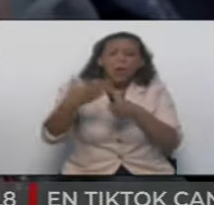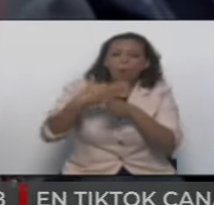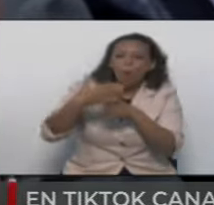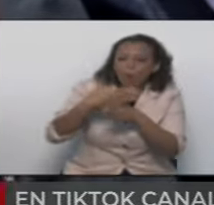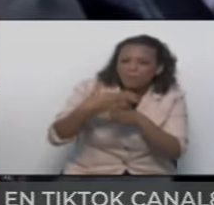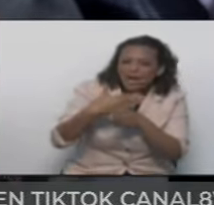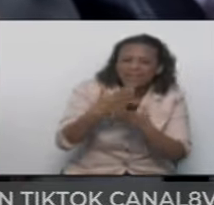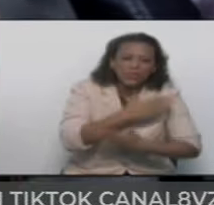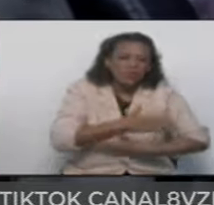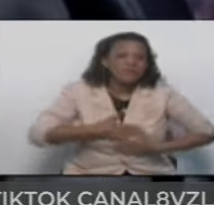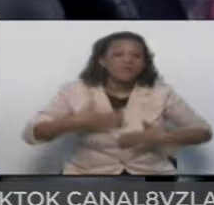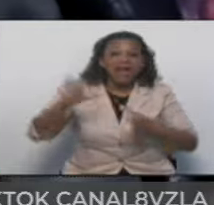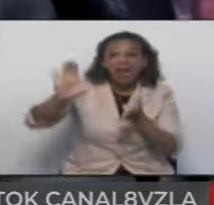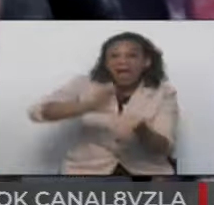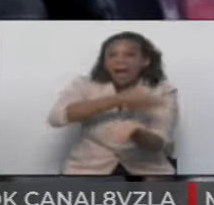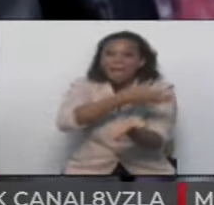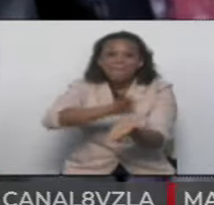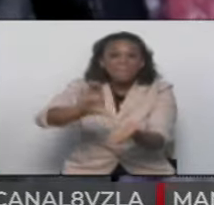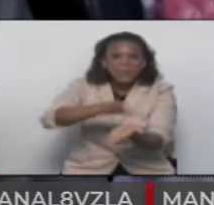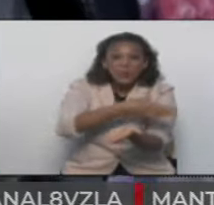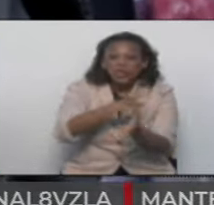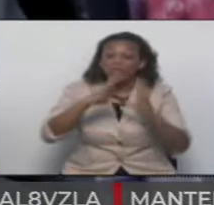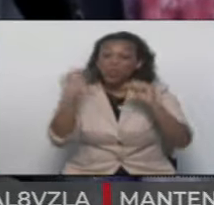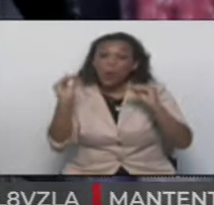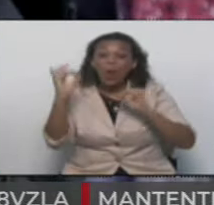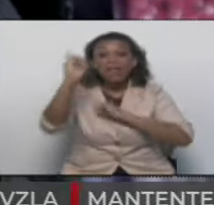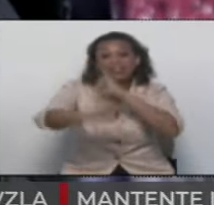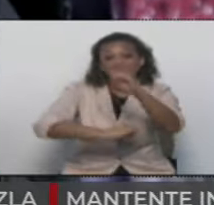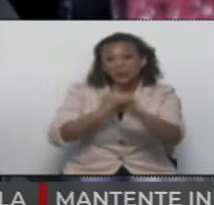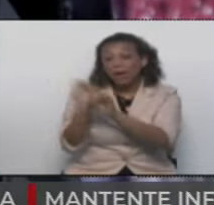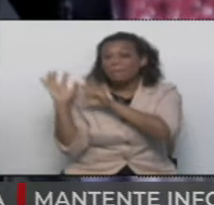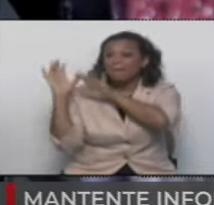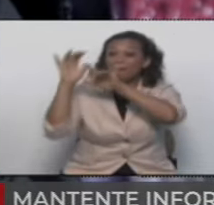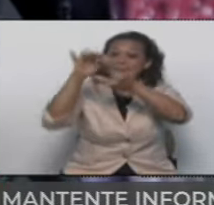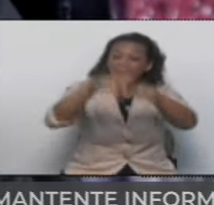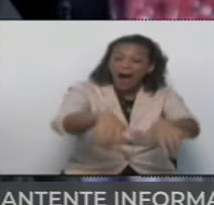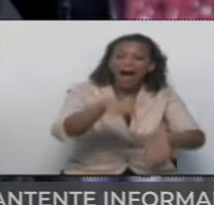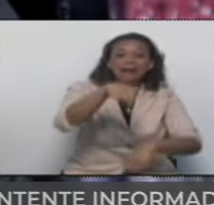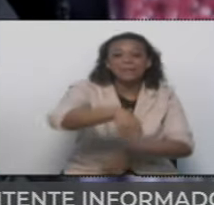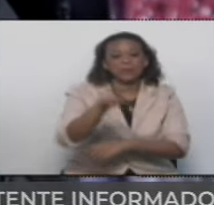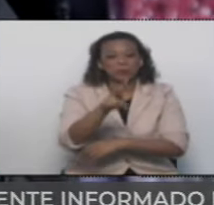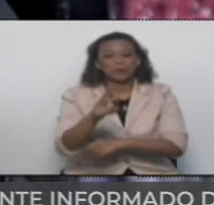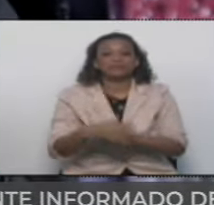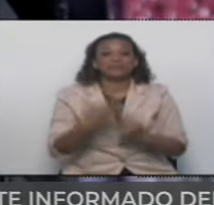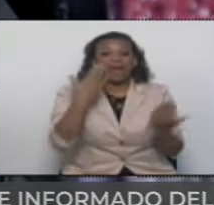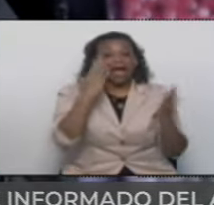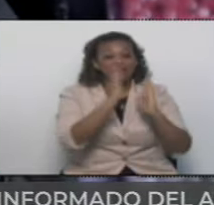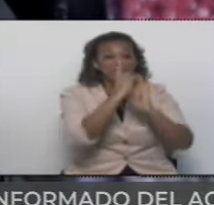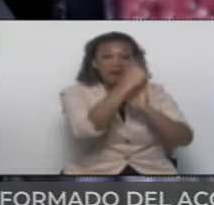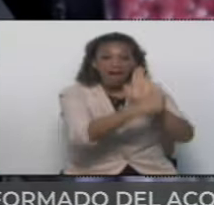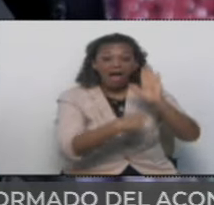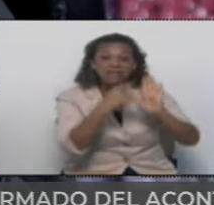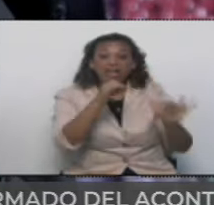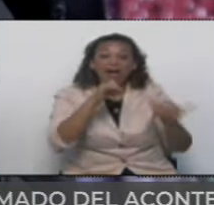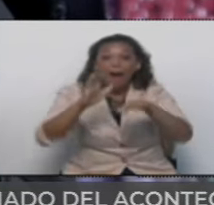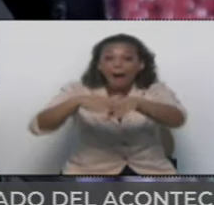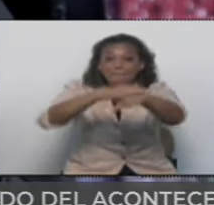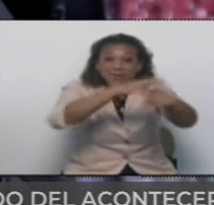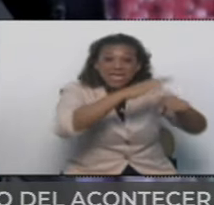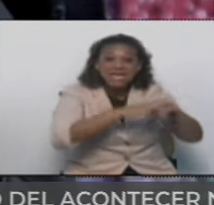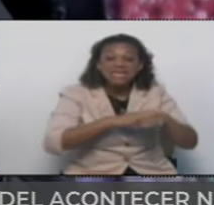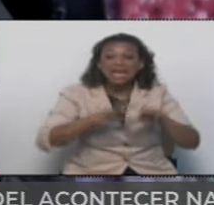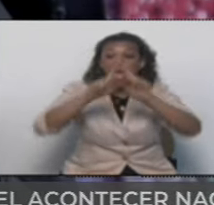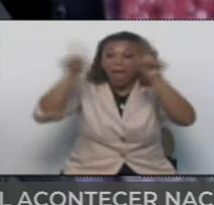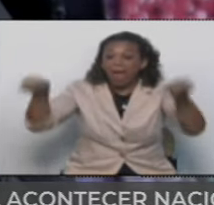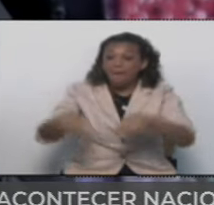y de disfrutar la música hecha en Venezuela y de todos esos artistas internacionales que nos siguen acompañando. Aquí está el flyer del día de mañana en el Muro de Petare.